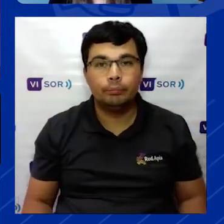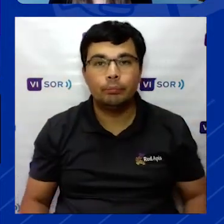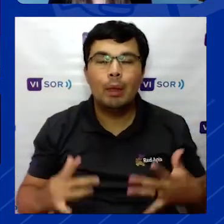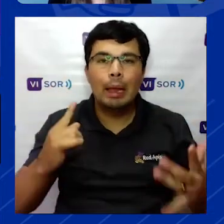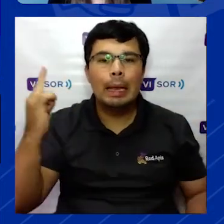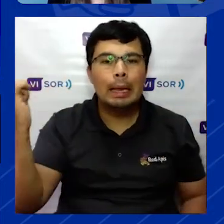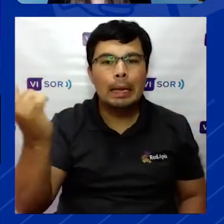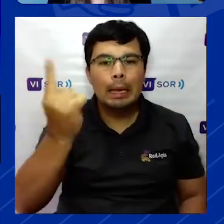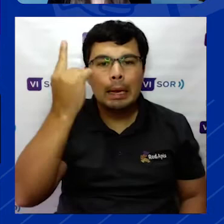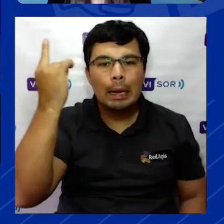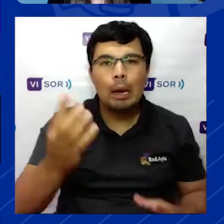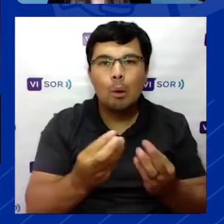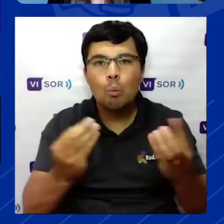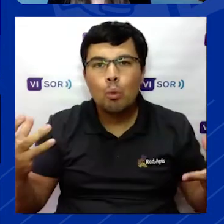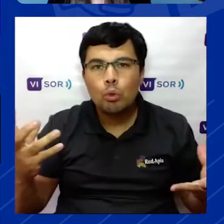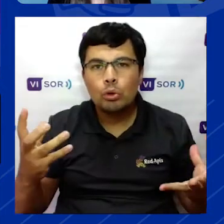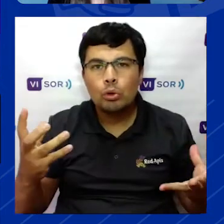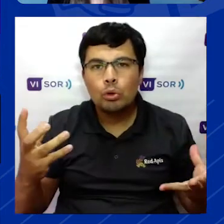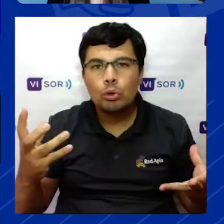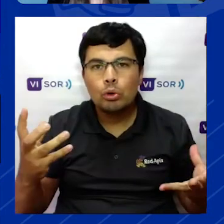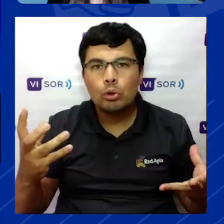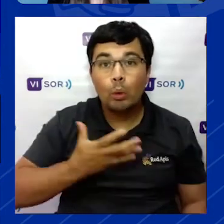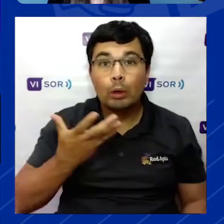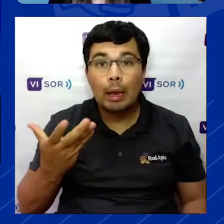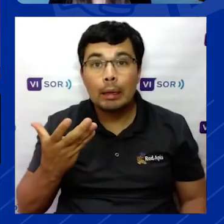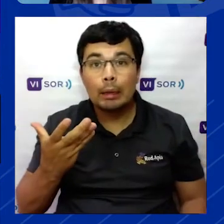En general, mucho, que a todos les ha gustado mucho